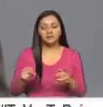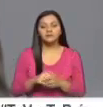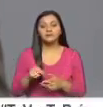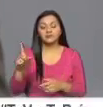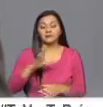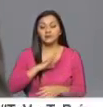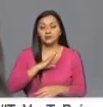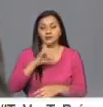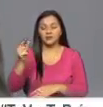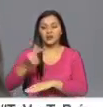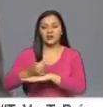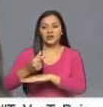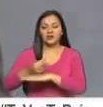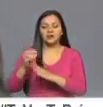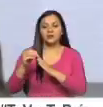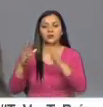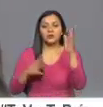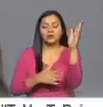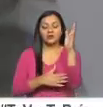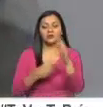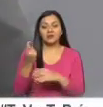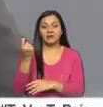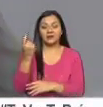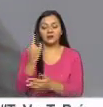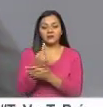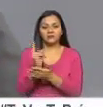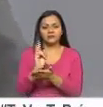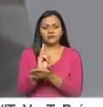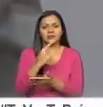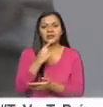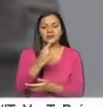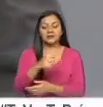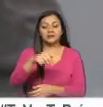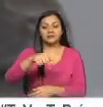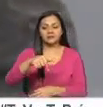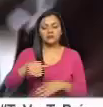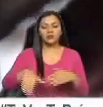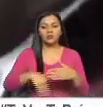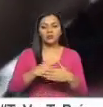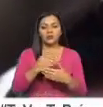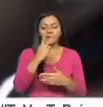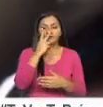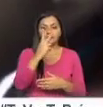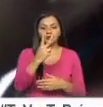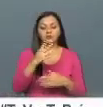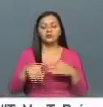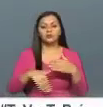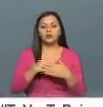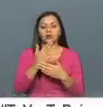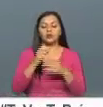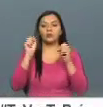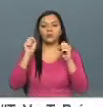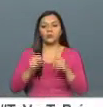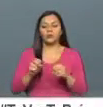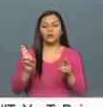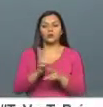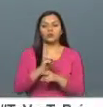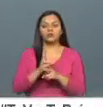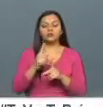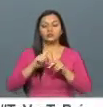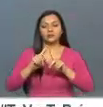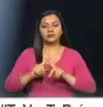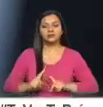Quiroga, gerente del proyecto de dinero electrónico, señala que esta es una herramienta vanguardista que ya se utiliza en